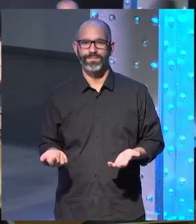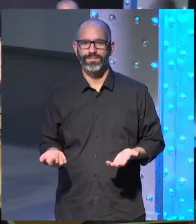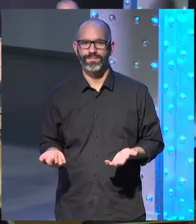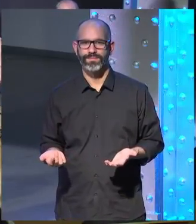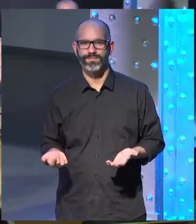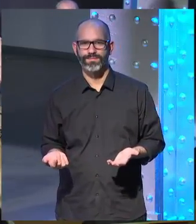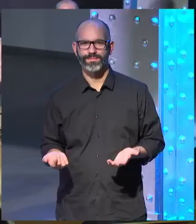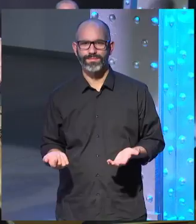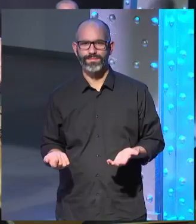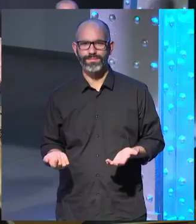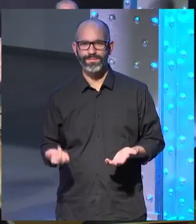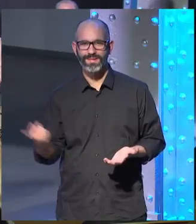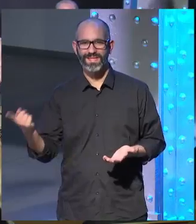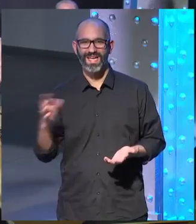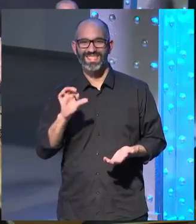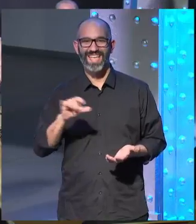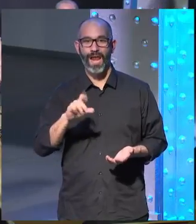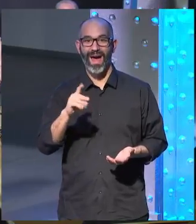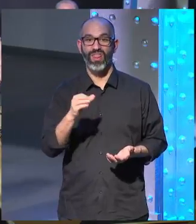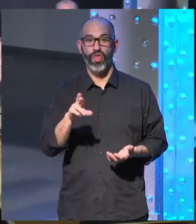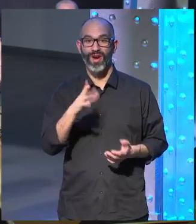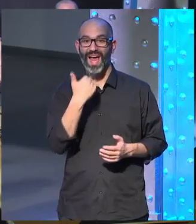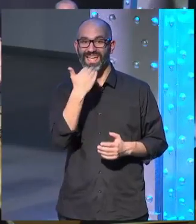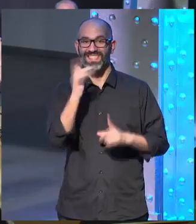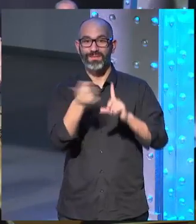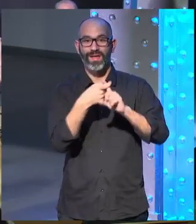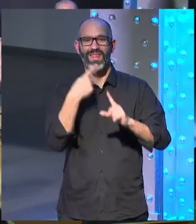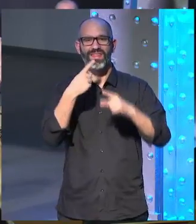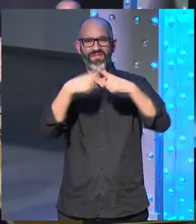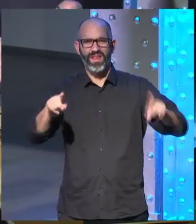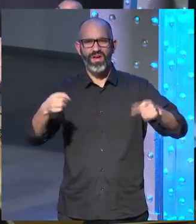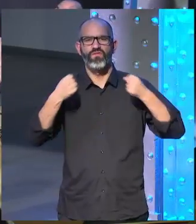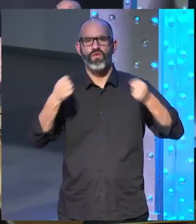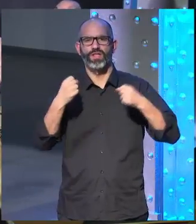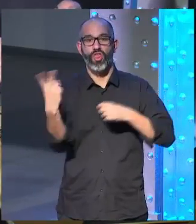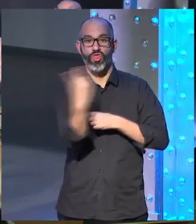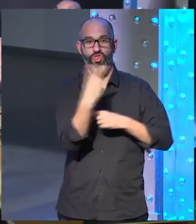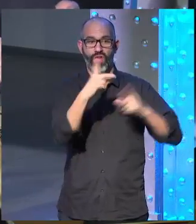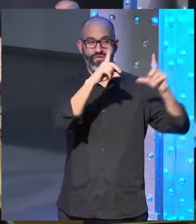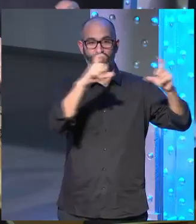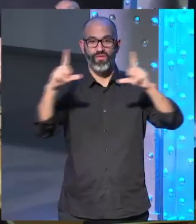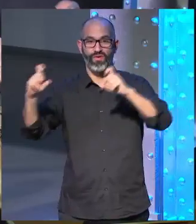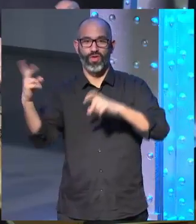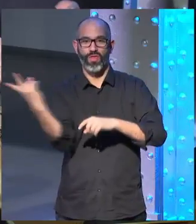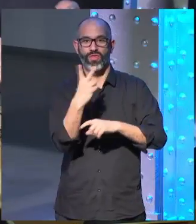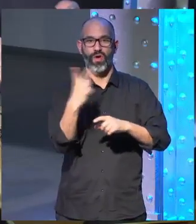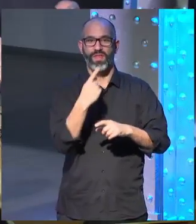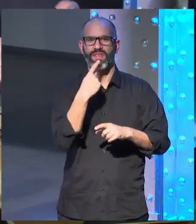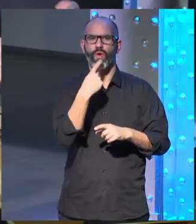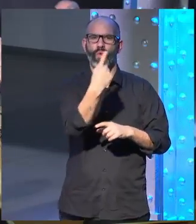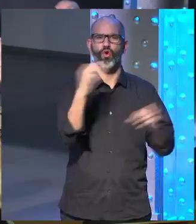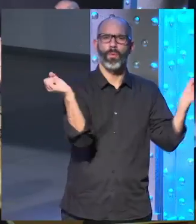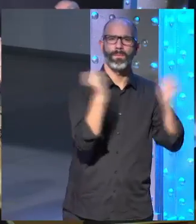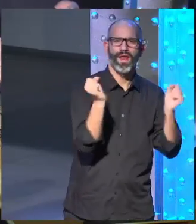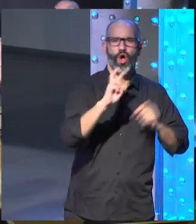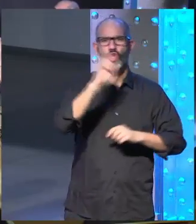Mirad. Salvador casi acierta. La gran diferencia entre estas dos fotos, alguna vez me dice, uno es verano y otro es